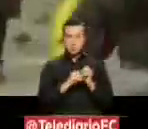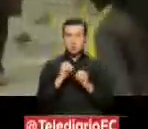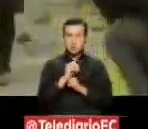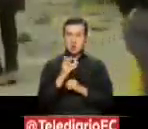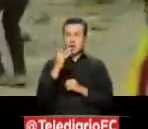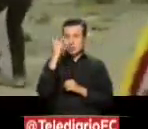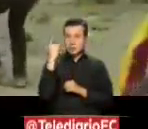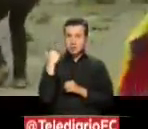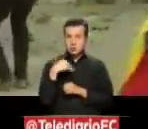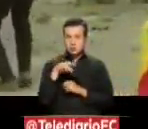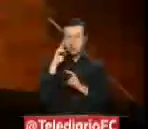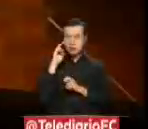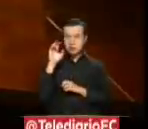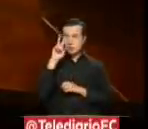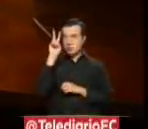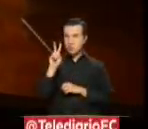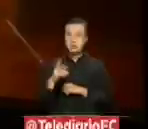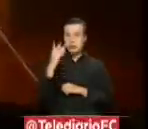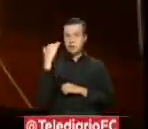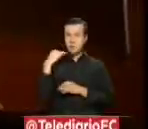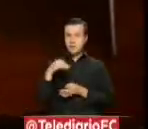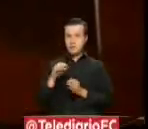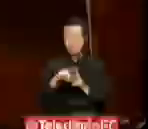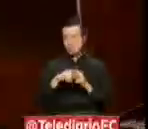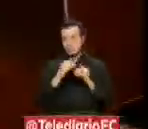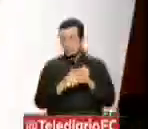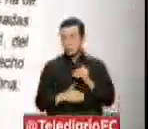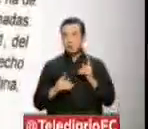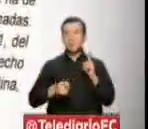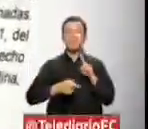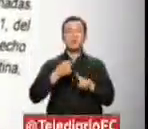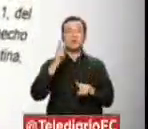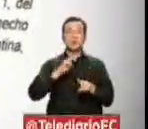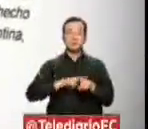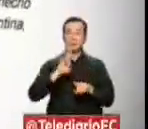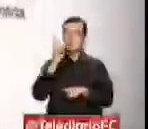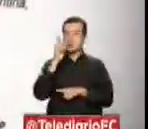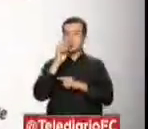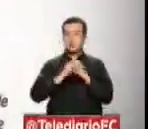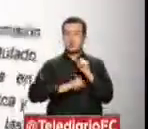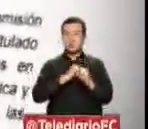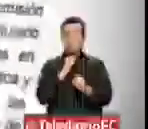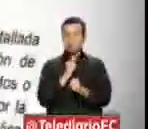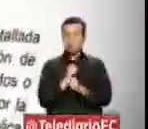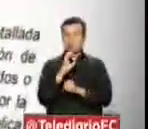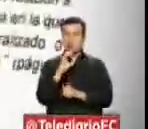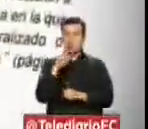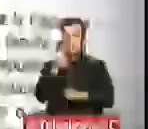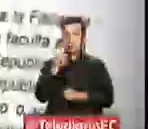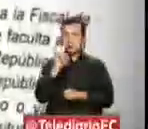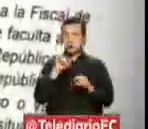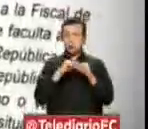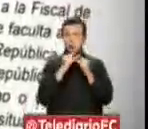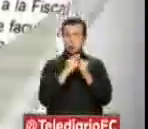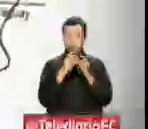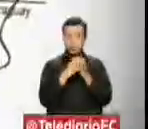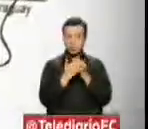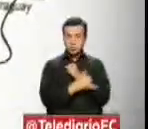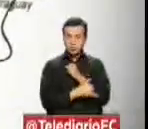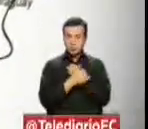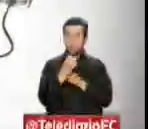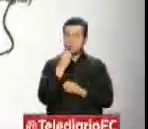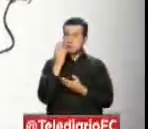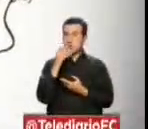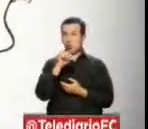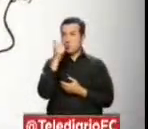examen preliminar sobre el país en febrero de este año. Se trata de la primera vez en 16 años de historia de la CPI que un grupo de Estados parte remite en la situación